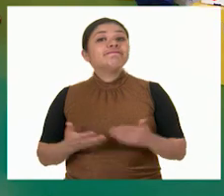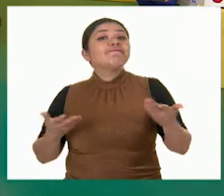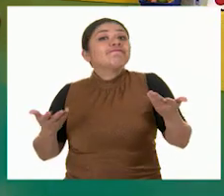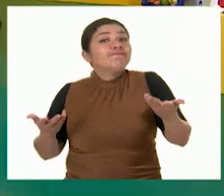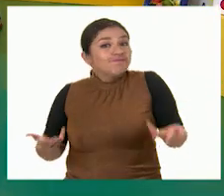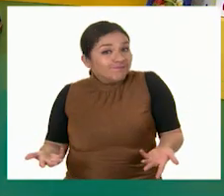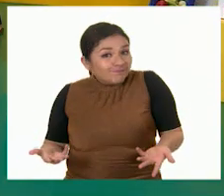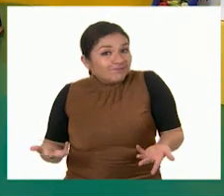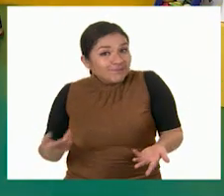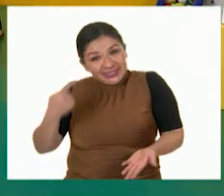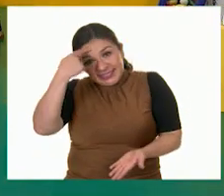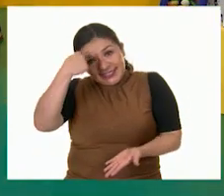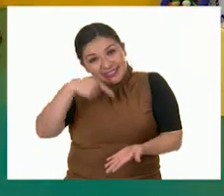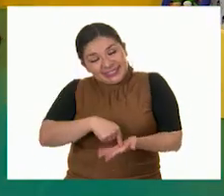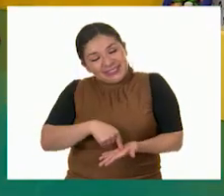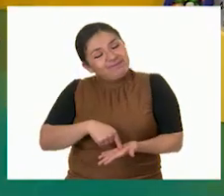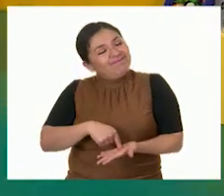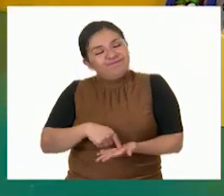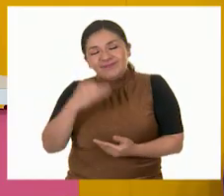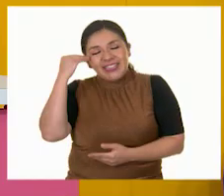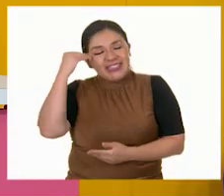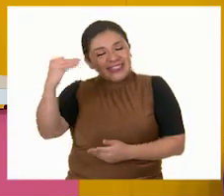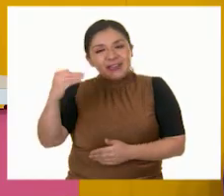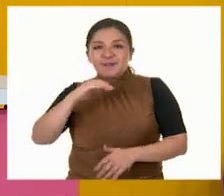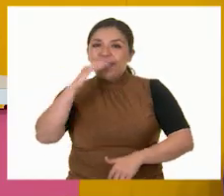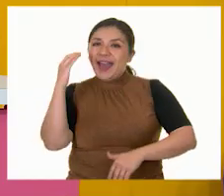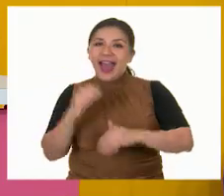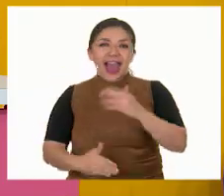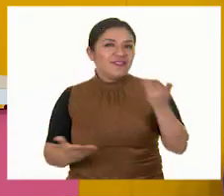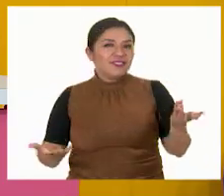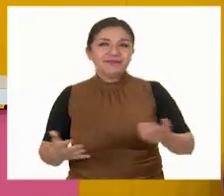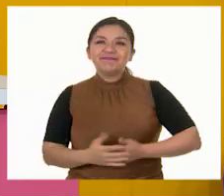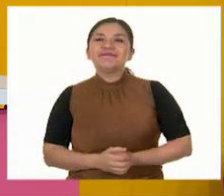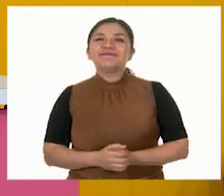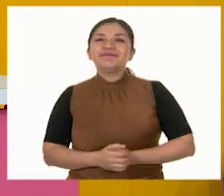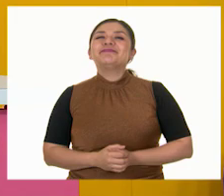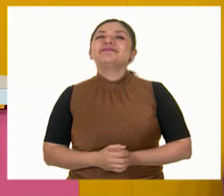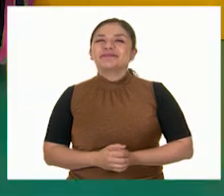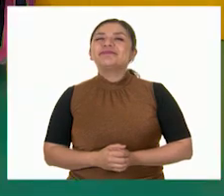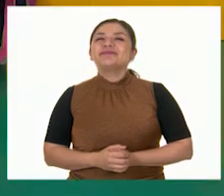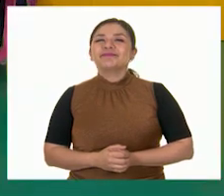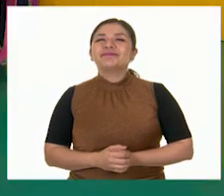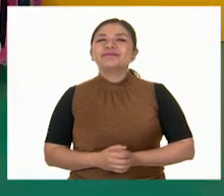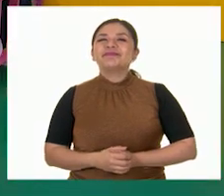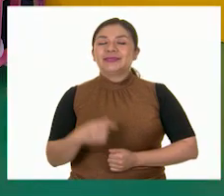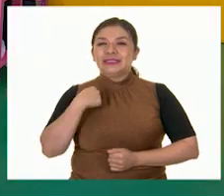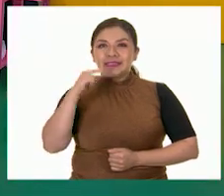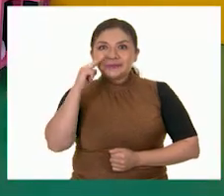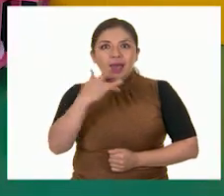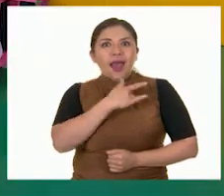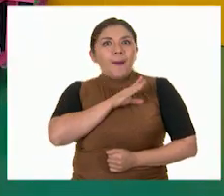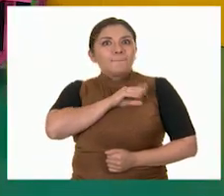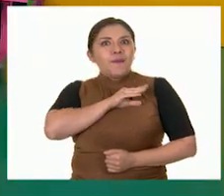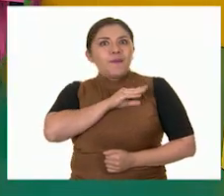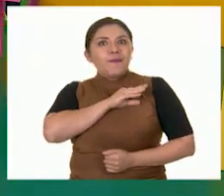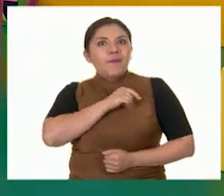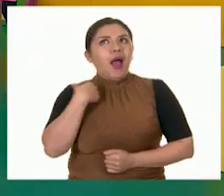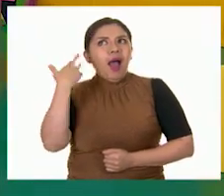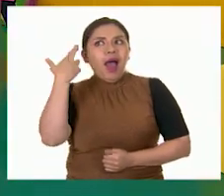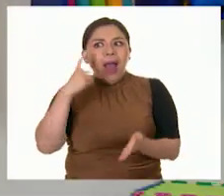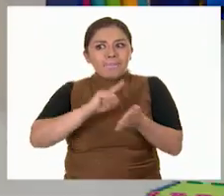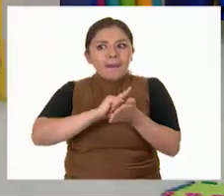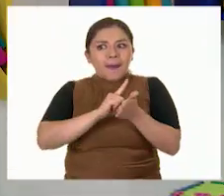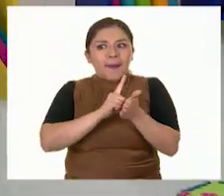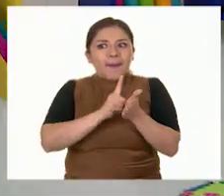Ay, ¿qué creen? Ya, se terminó el tiempo. Ay, es que me late muy rápido el corazón cuando estoy escuchando el